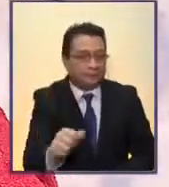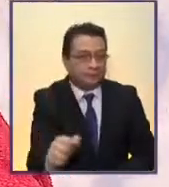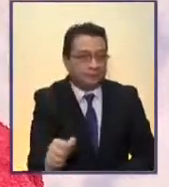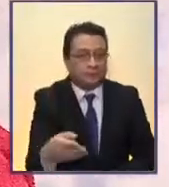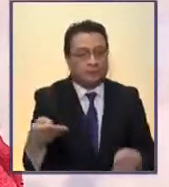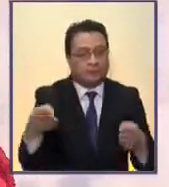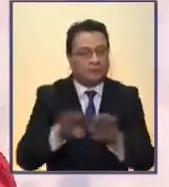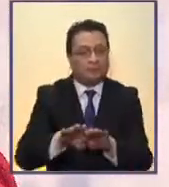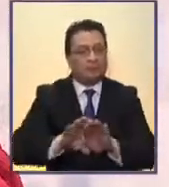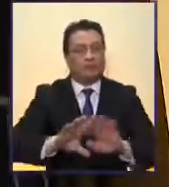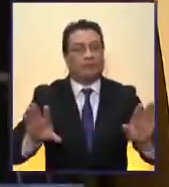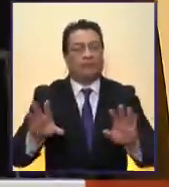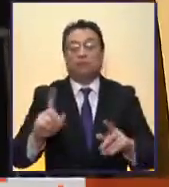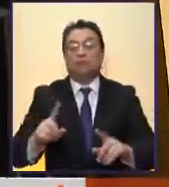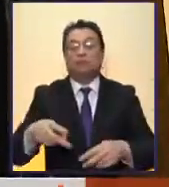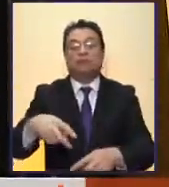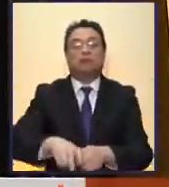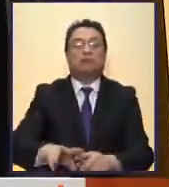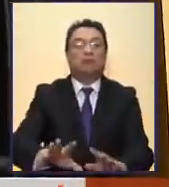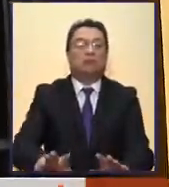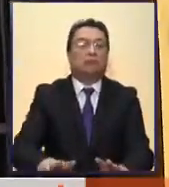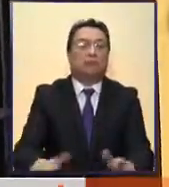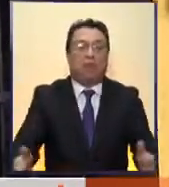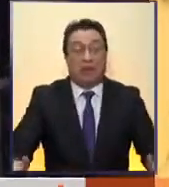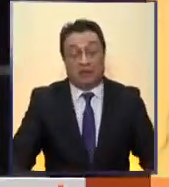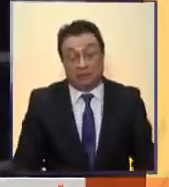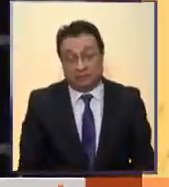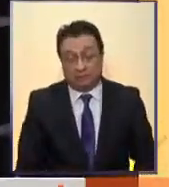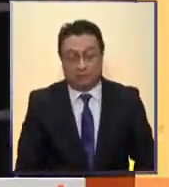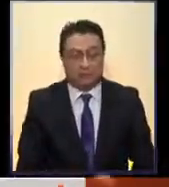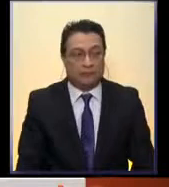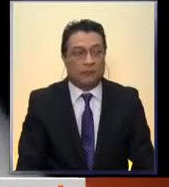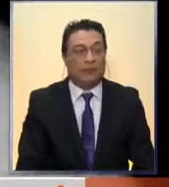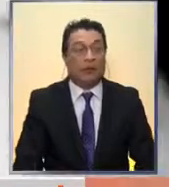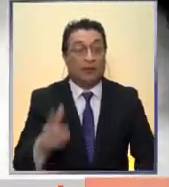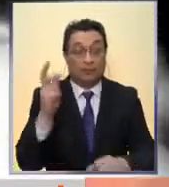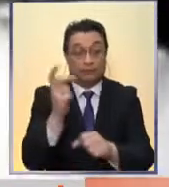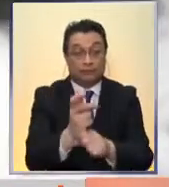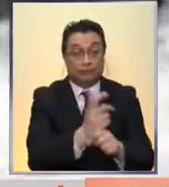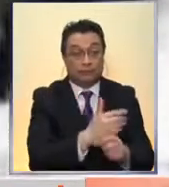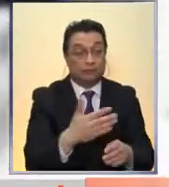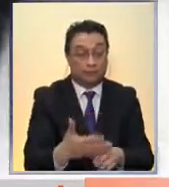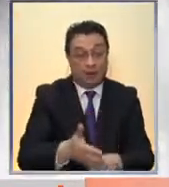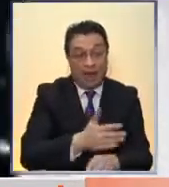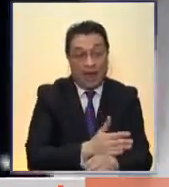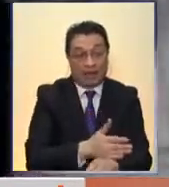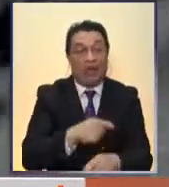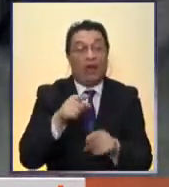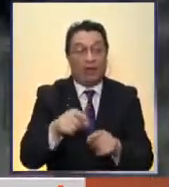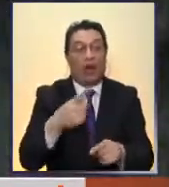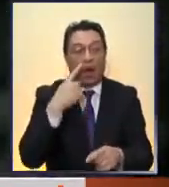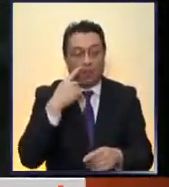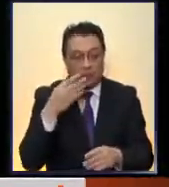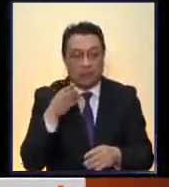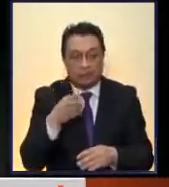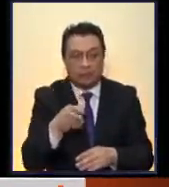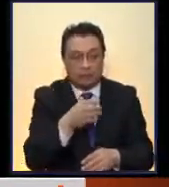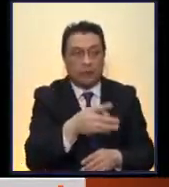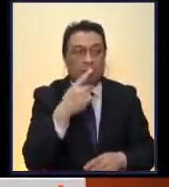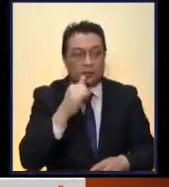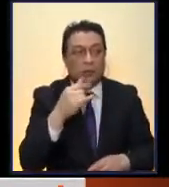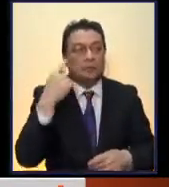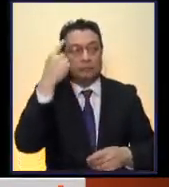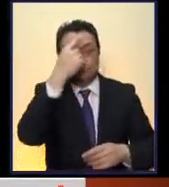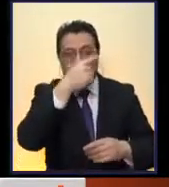afuera, ellos se sentaban ahí. Antes del robo, estos delincuentes habrían estado por el lugar. Vanidosos antes de irse, eso sí, se